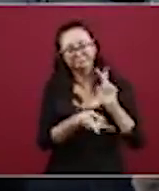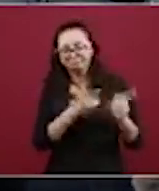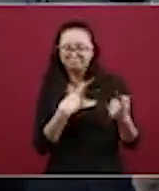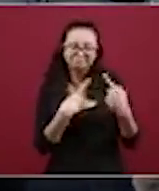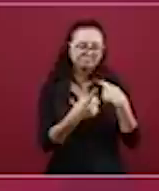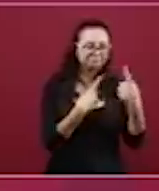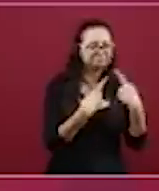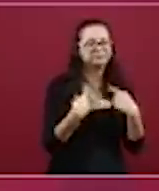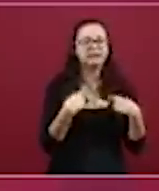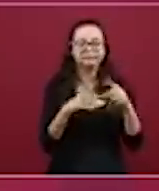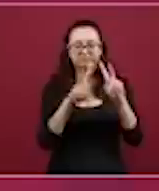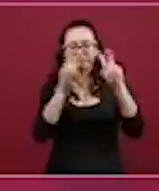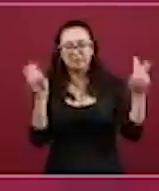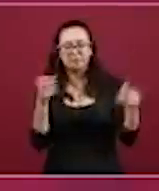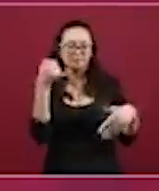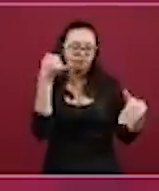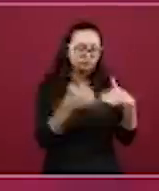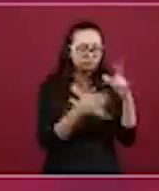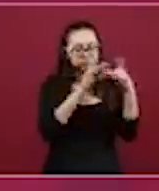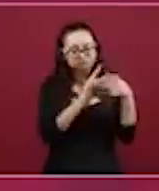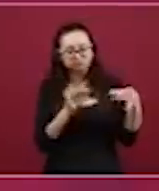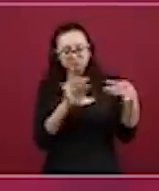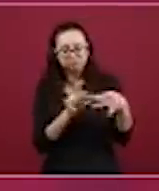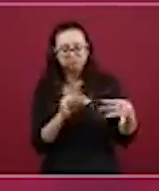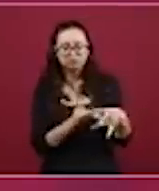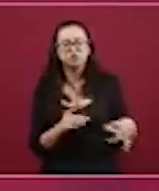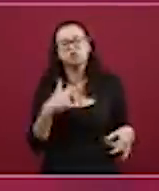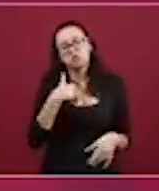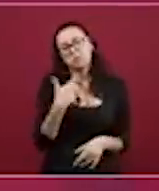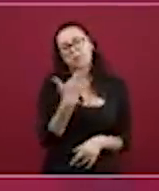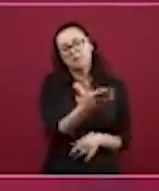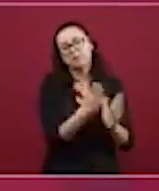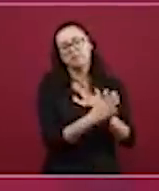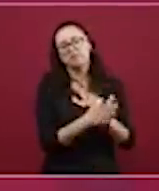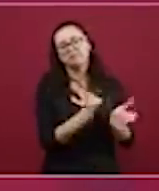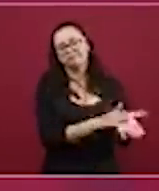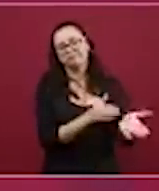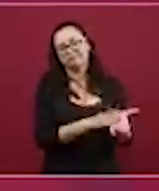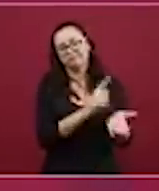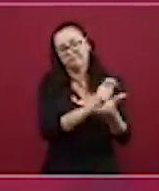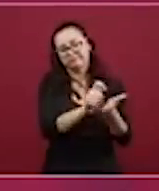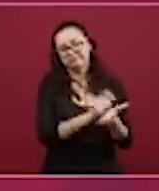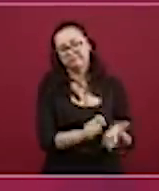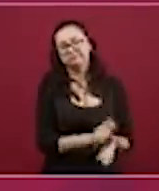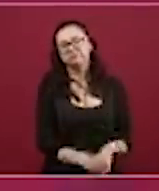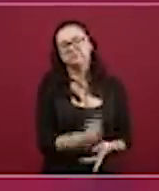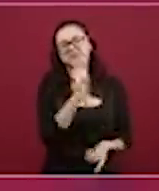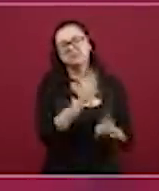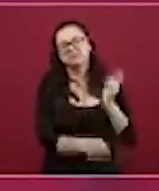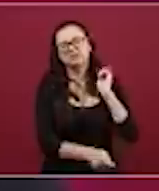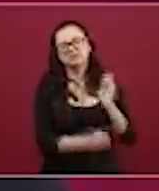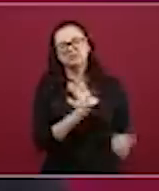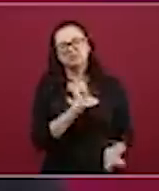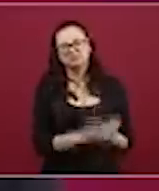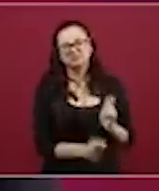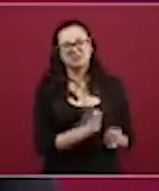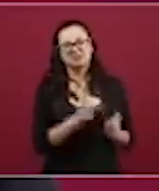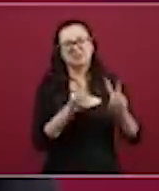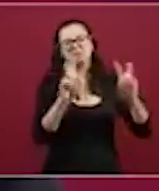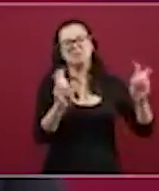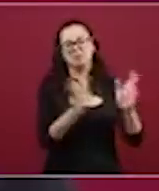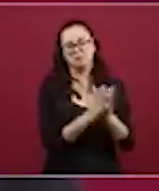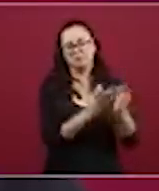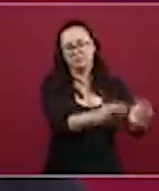vimos el tema y le pedí unas notas sobre este